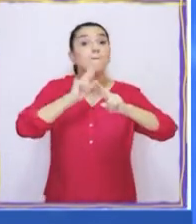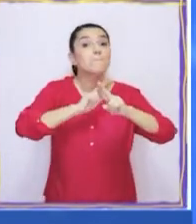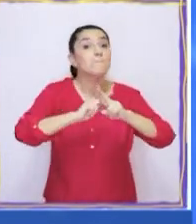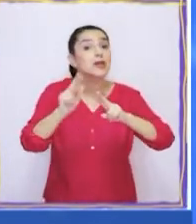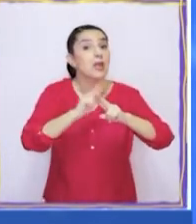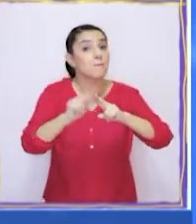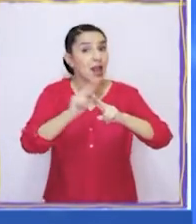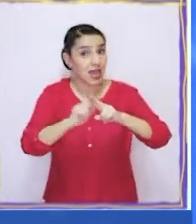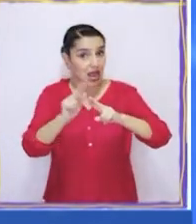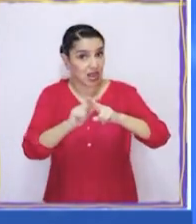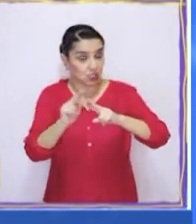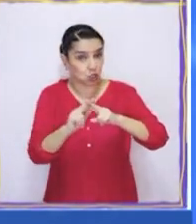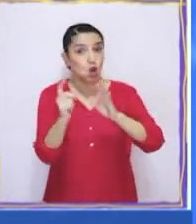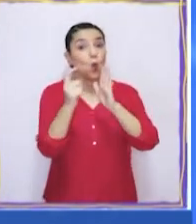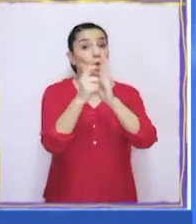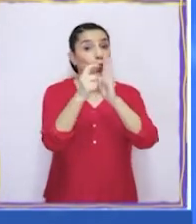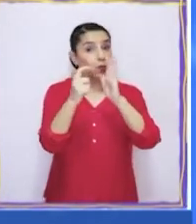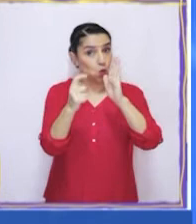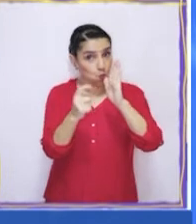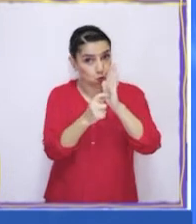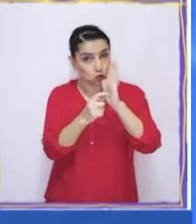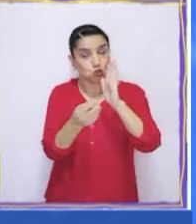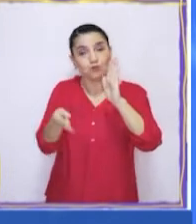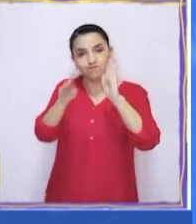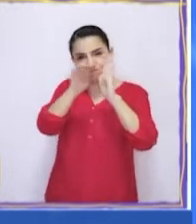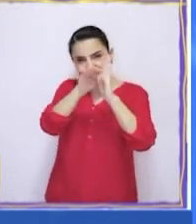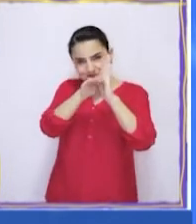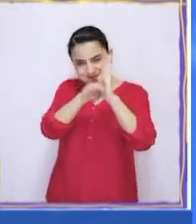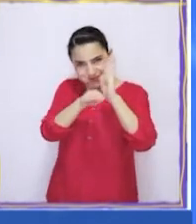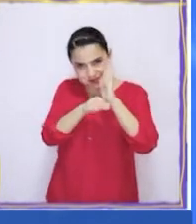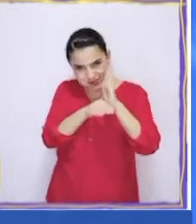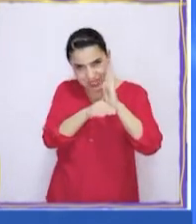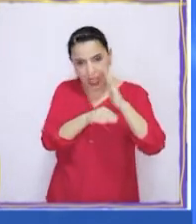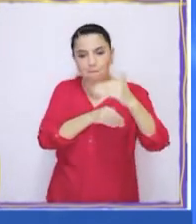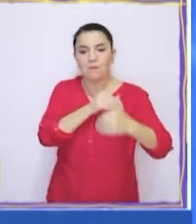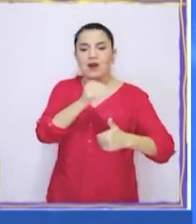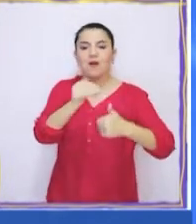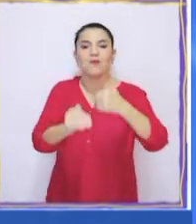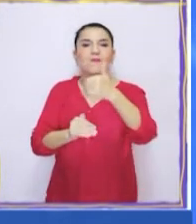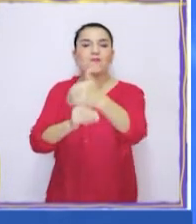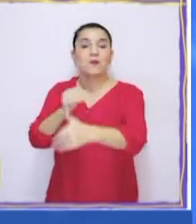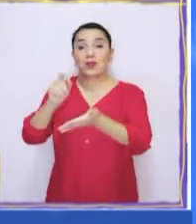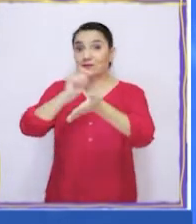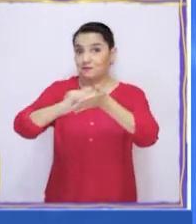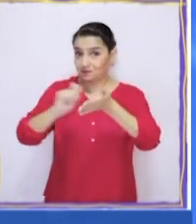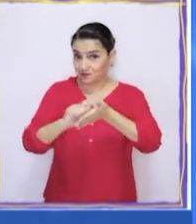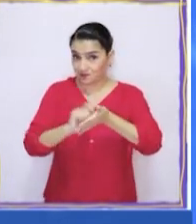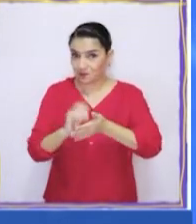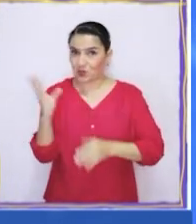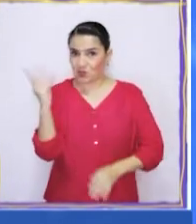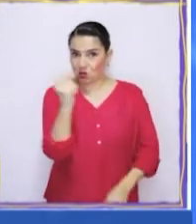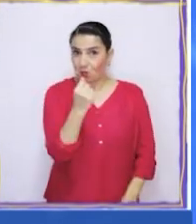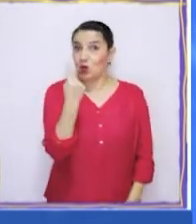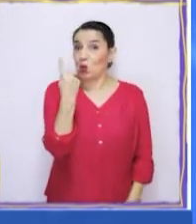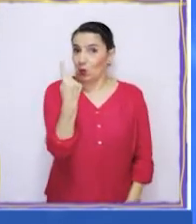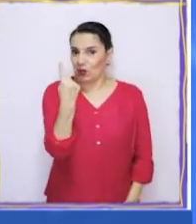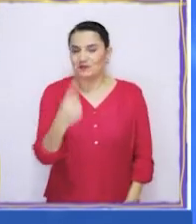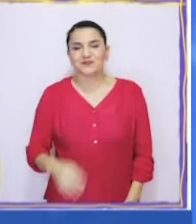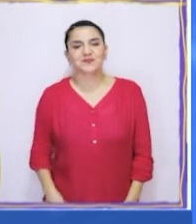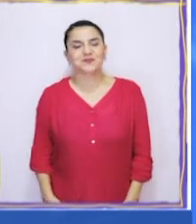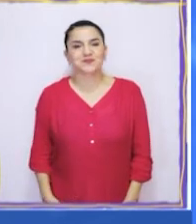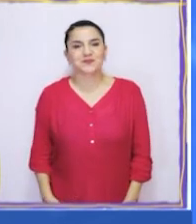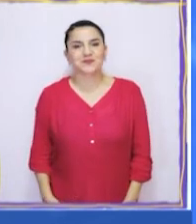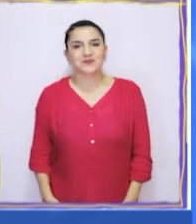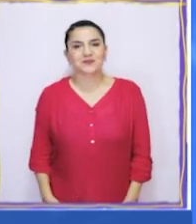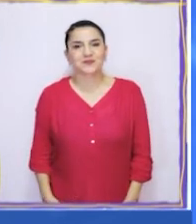preparación dos puntos y vamos escribiendo los pasos paso número uno